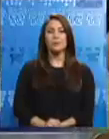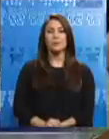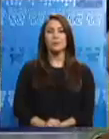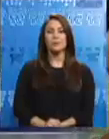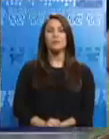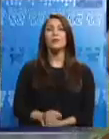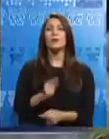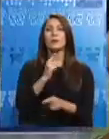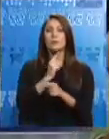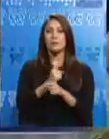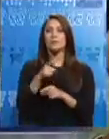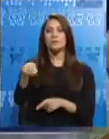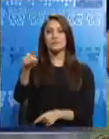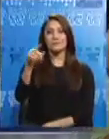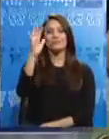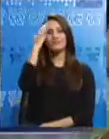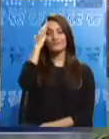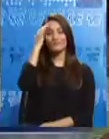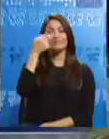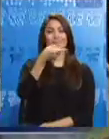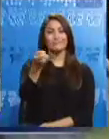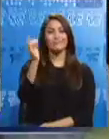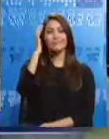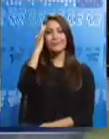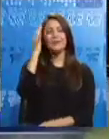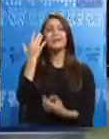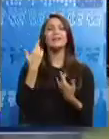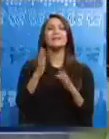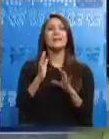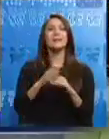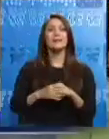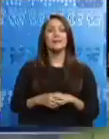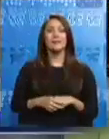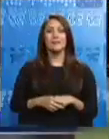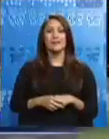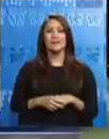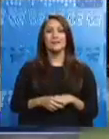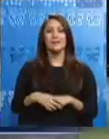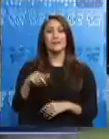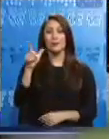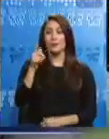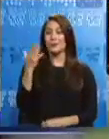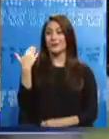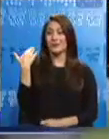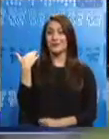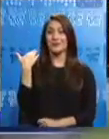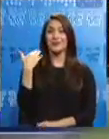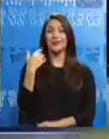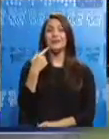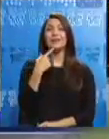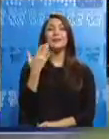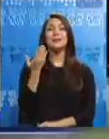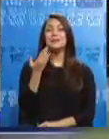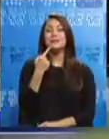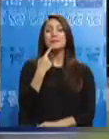Por eso están preocupados. Además, porque ya hicieron un tracking el día lunes que les dio